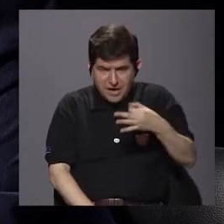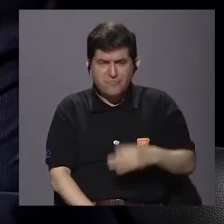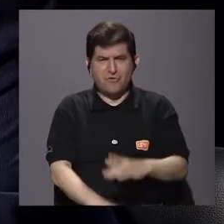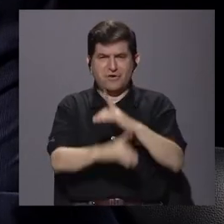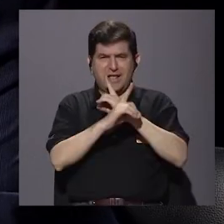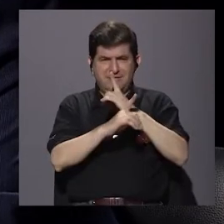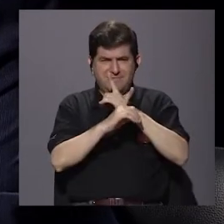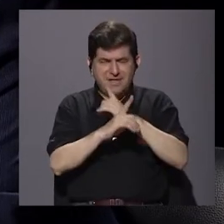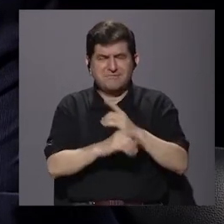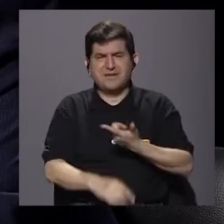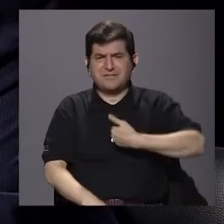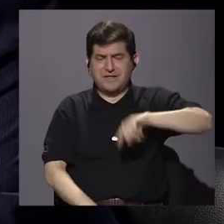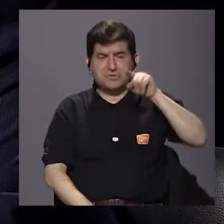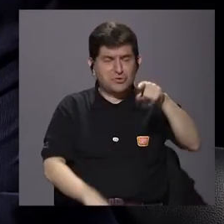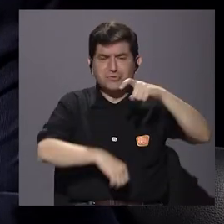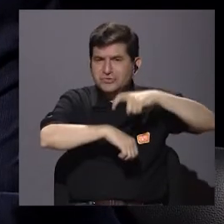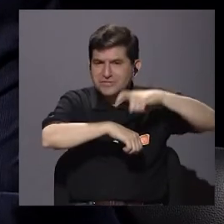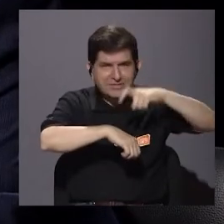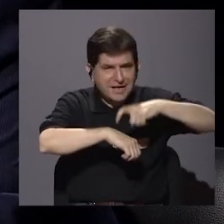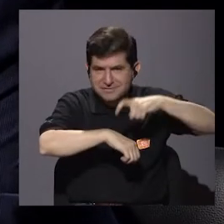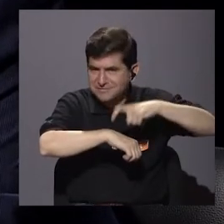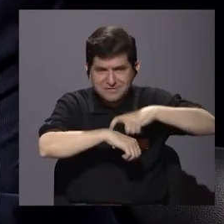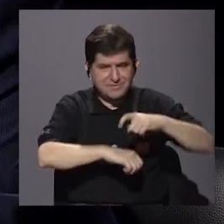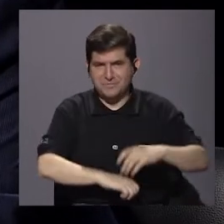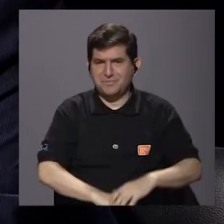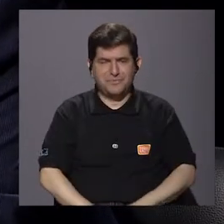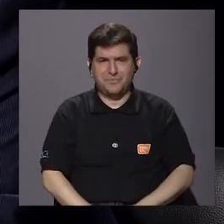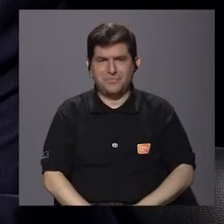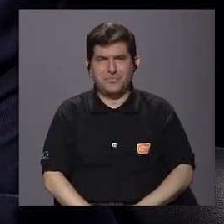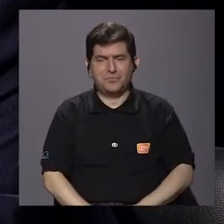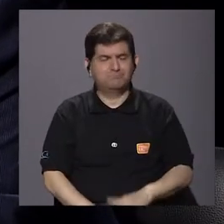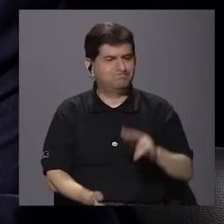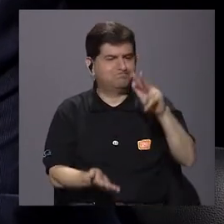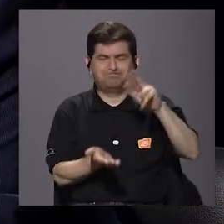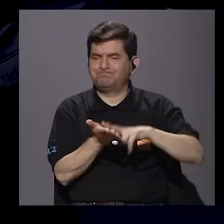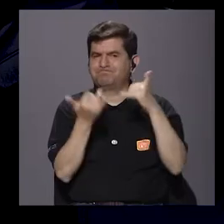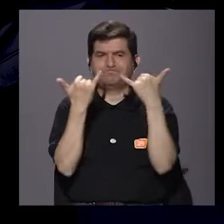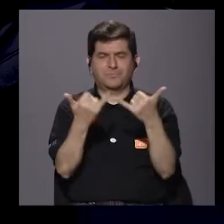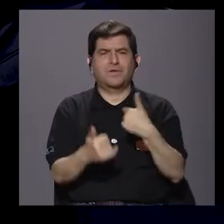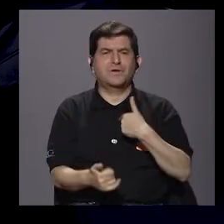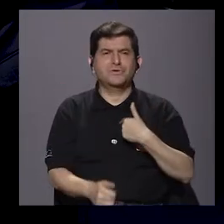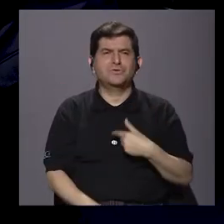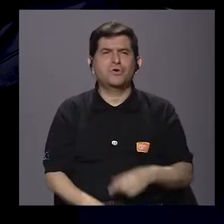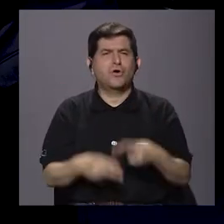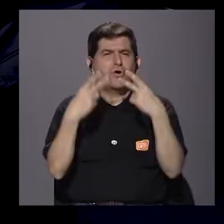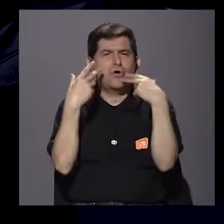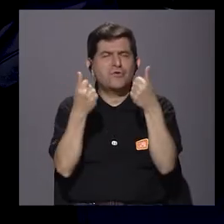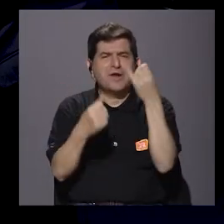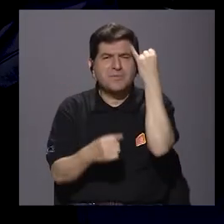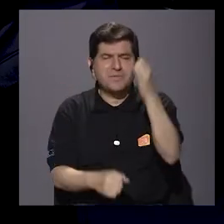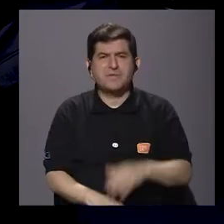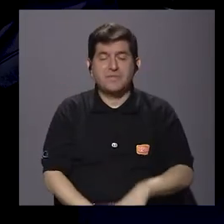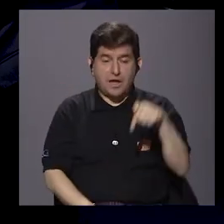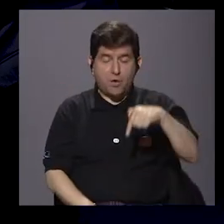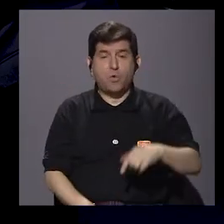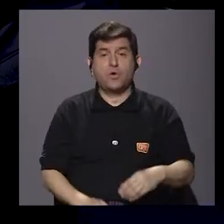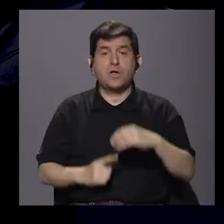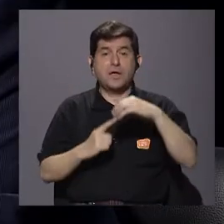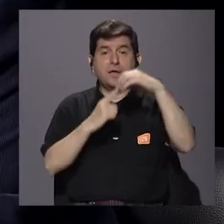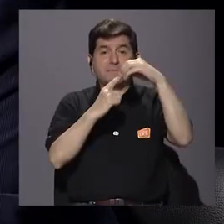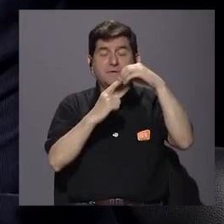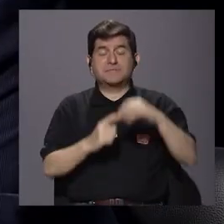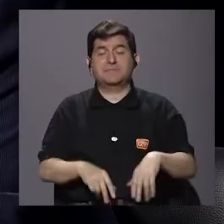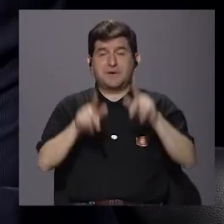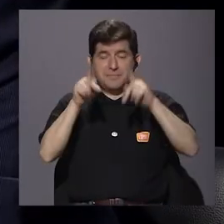defendíamos en esa época no son válidos me quiero ir con una rapidísima que genera soy la figura de liberación nacional